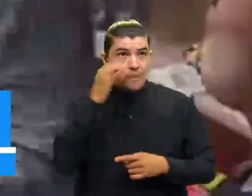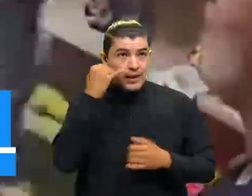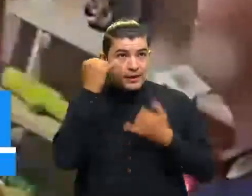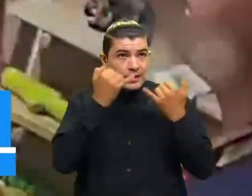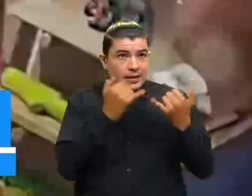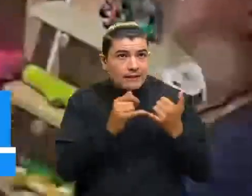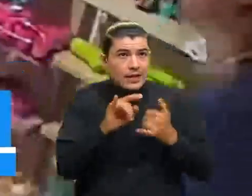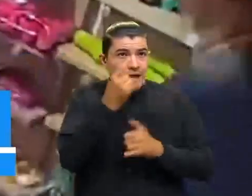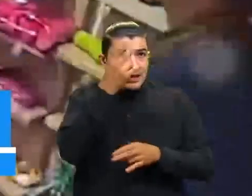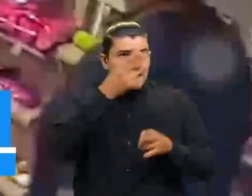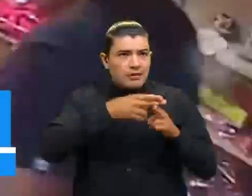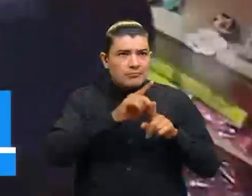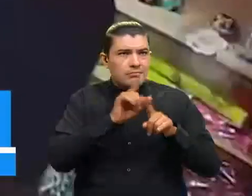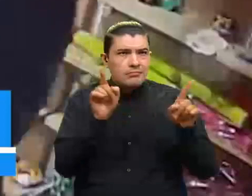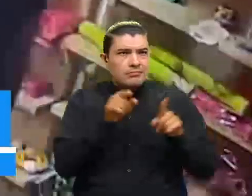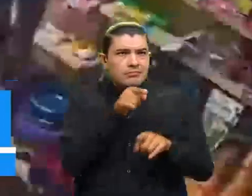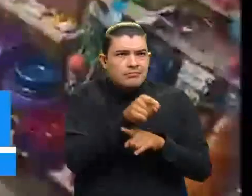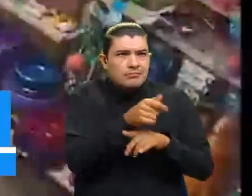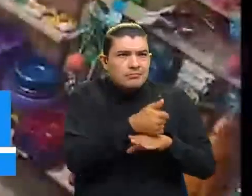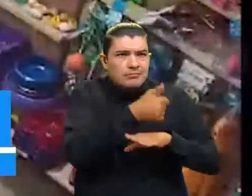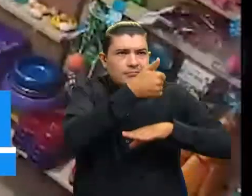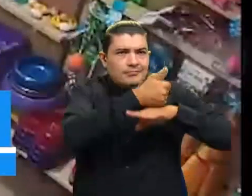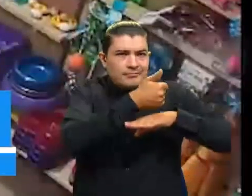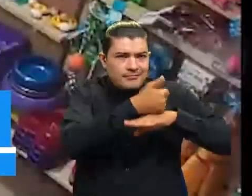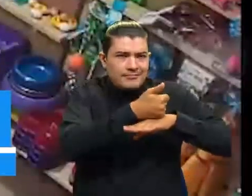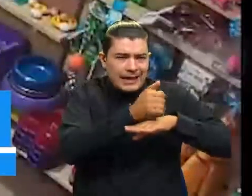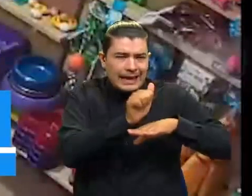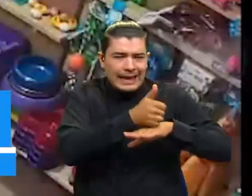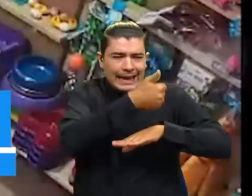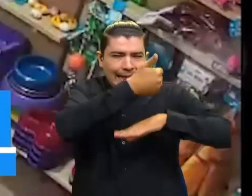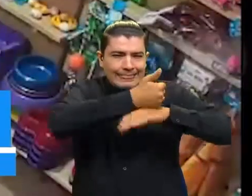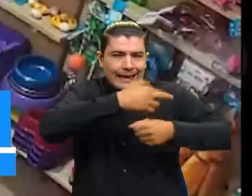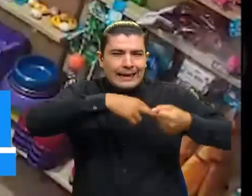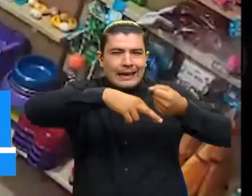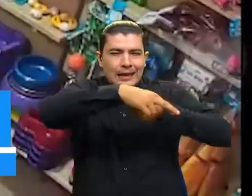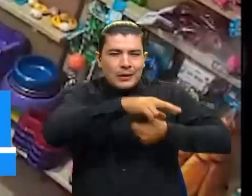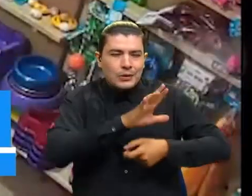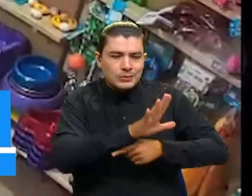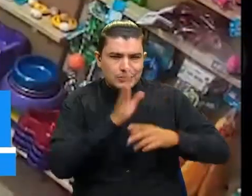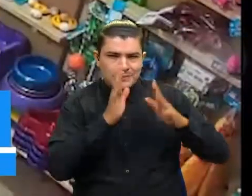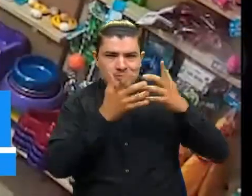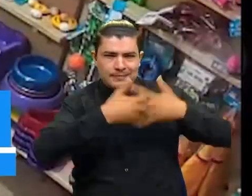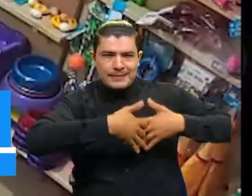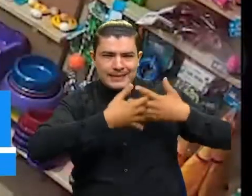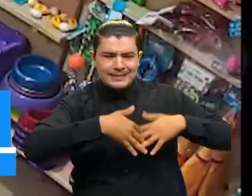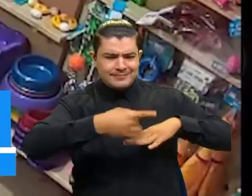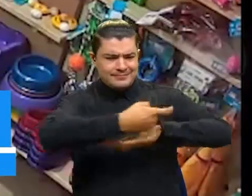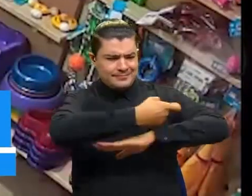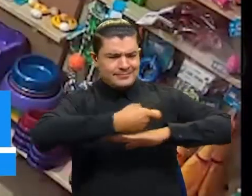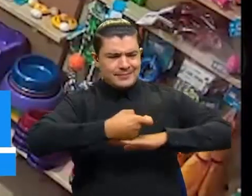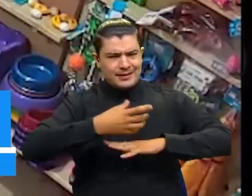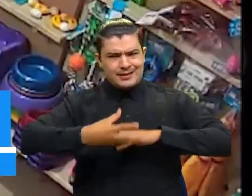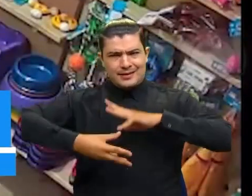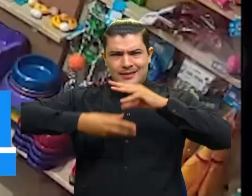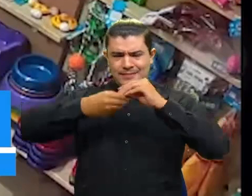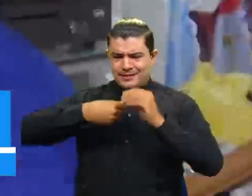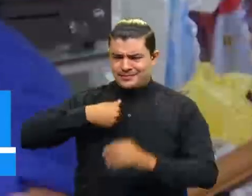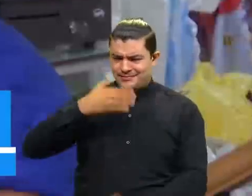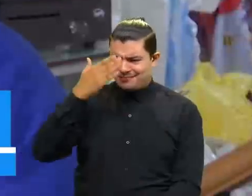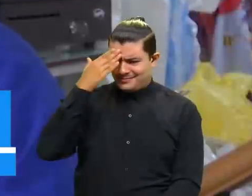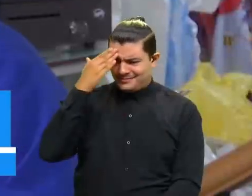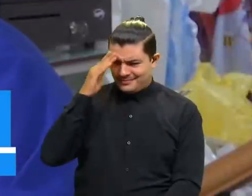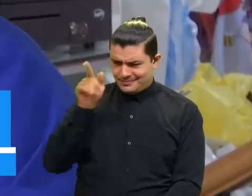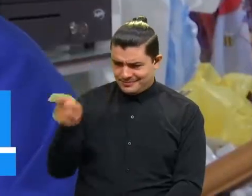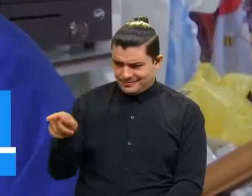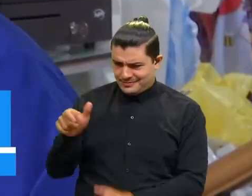nombre sólo sabe llamar gerente regional de la reconocida empresa google además que yo tengo conciencia de que los empleados de google